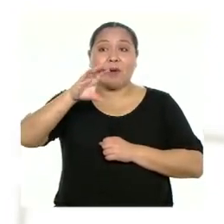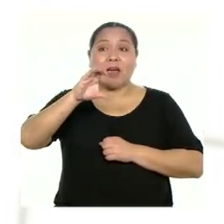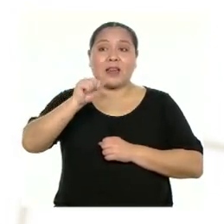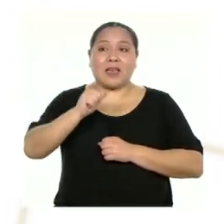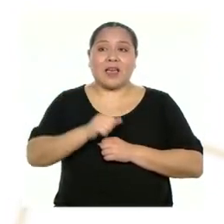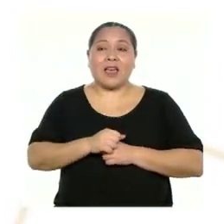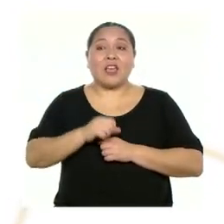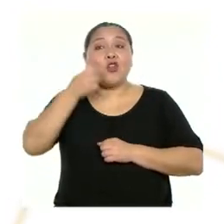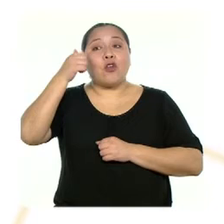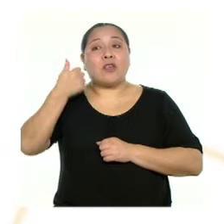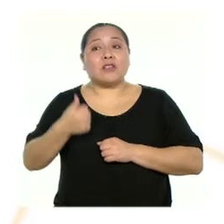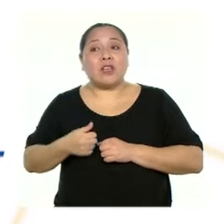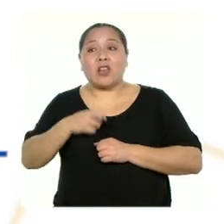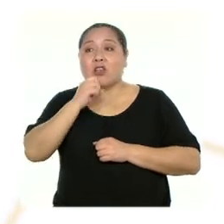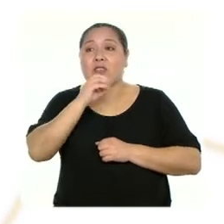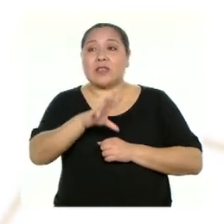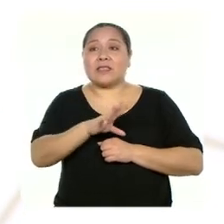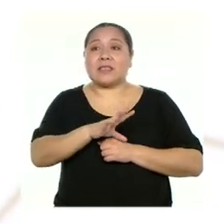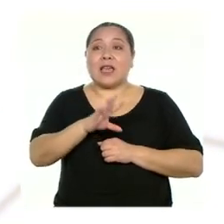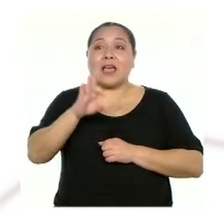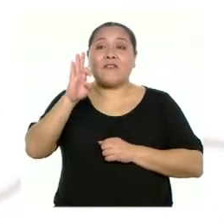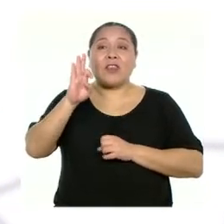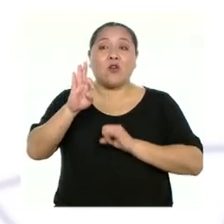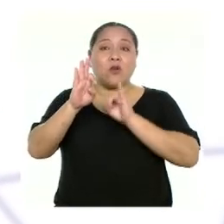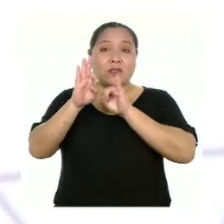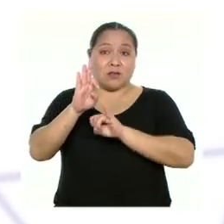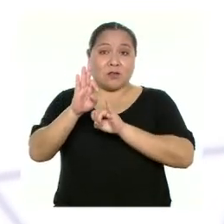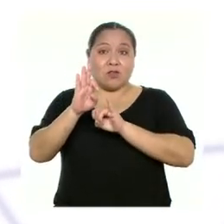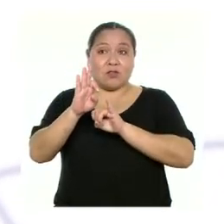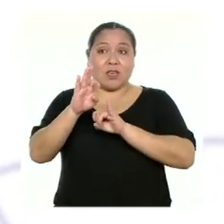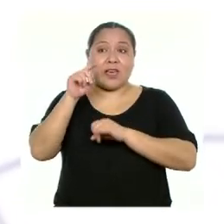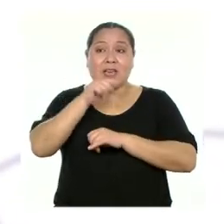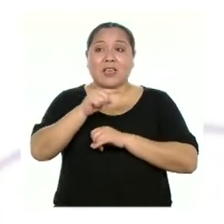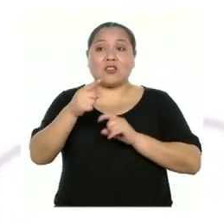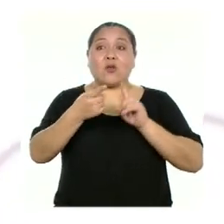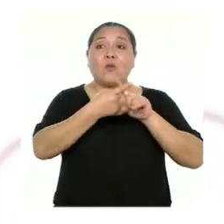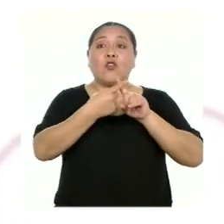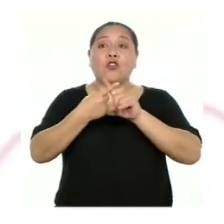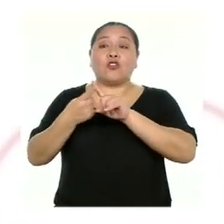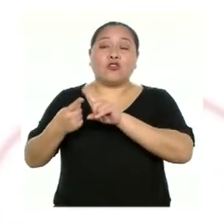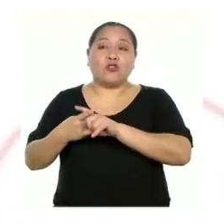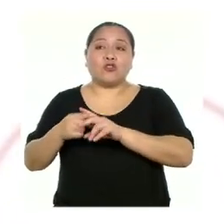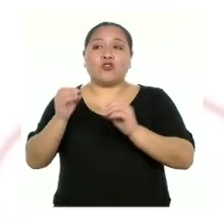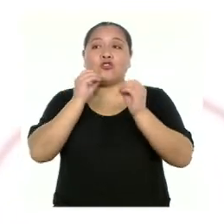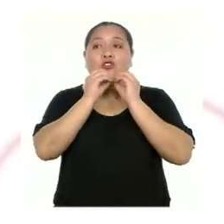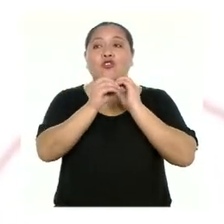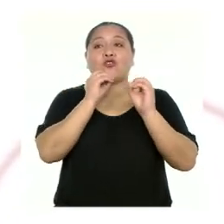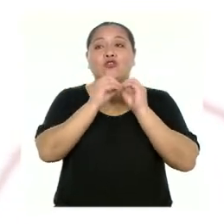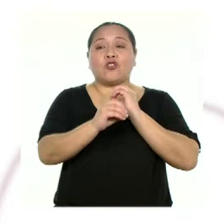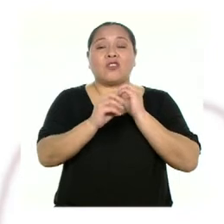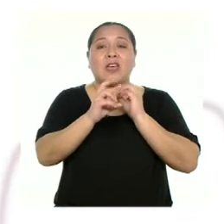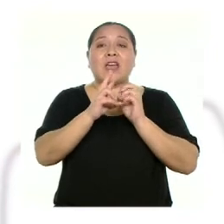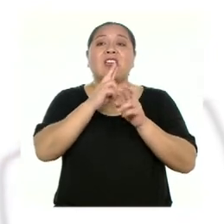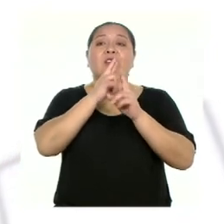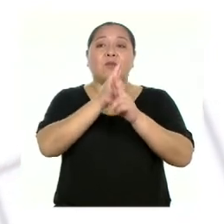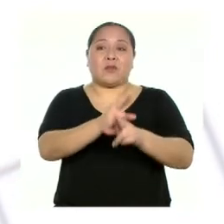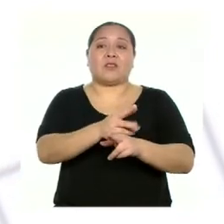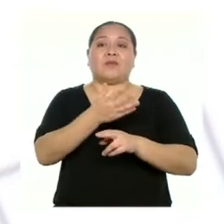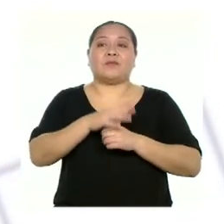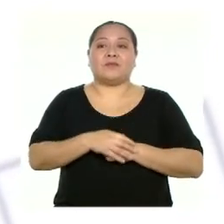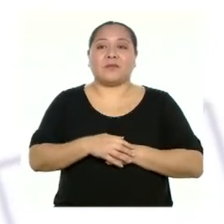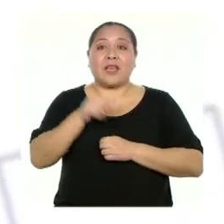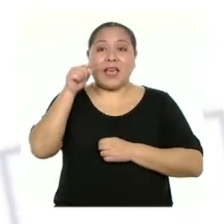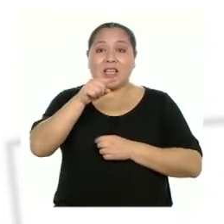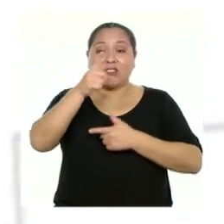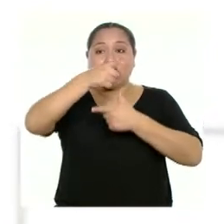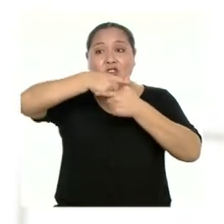azul son los que indican la frecuencia absoluta. Esos productos los resolvemos y sumamos los resultados. Todo esto lo